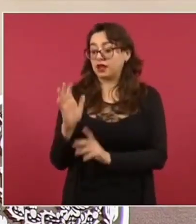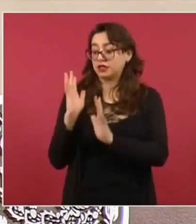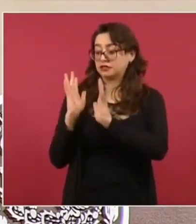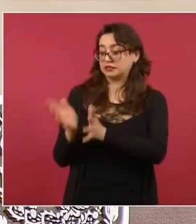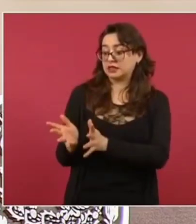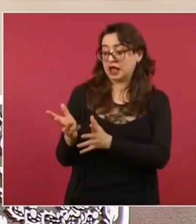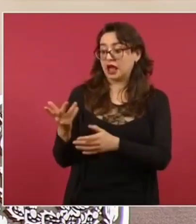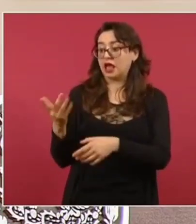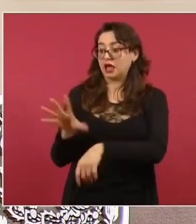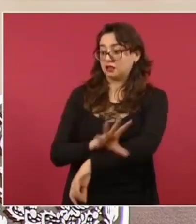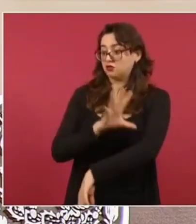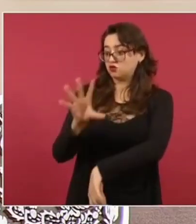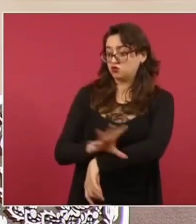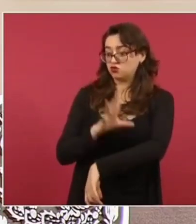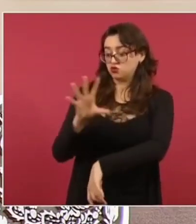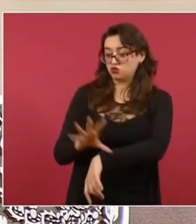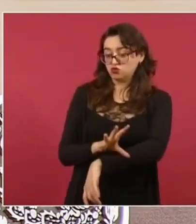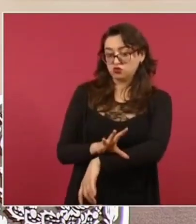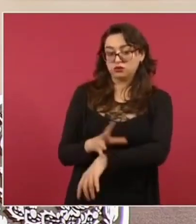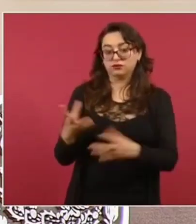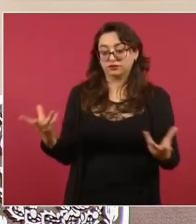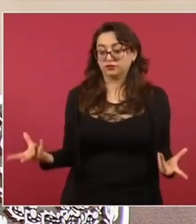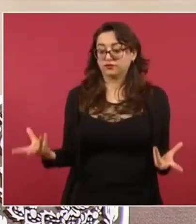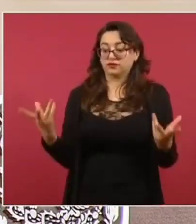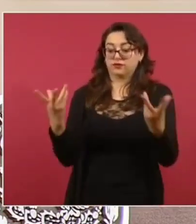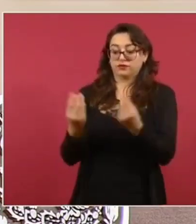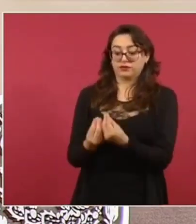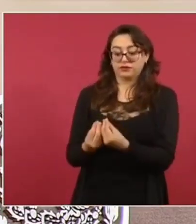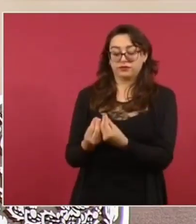de generación y nos dan